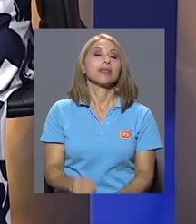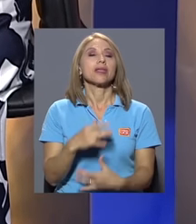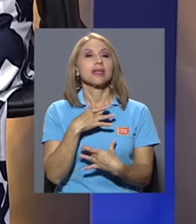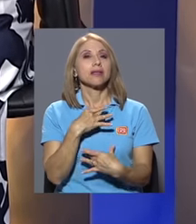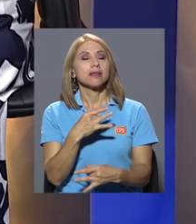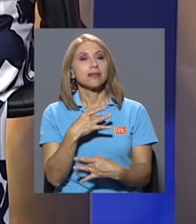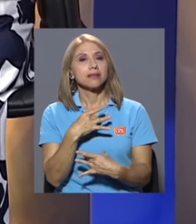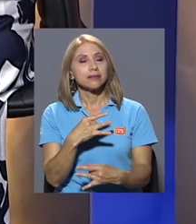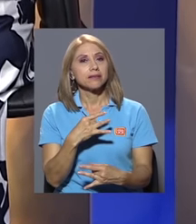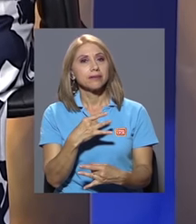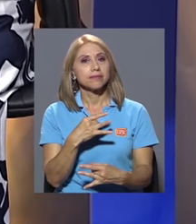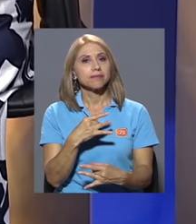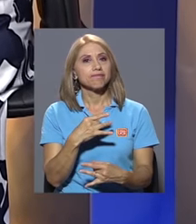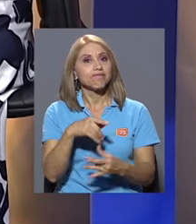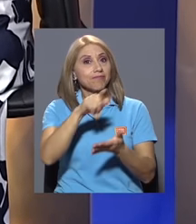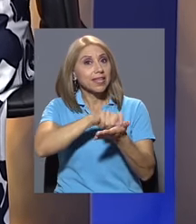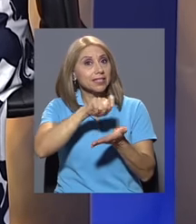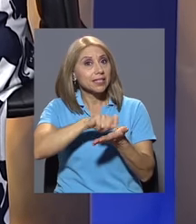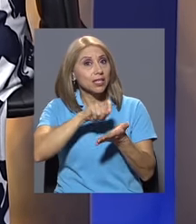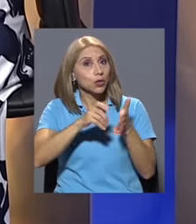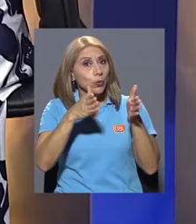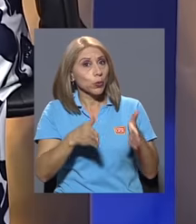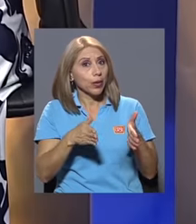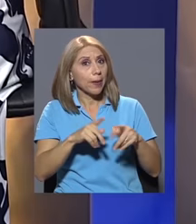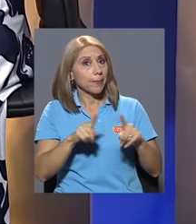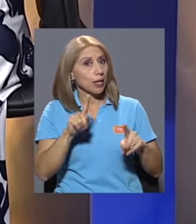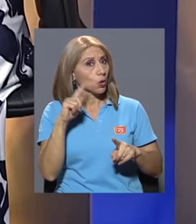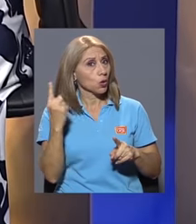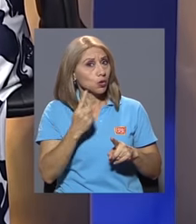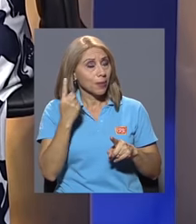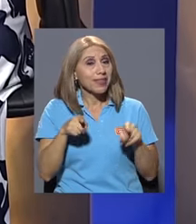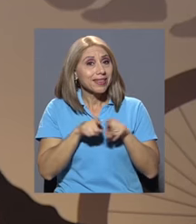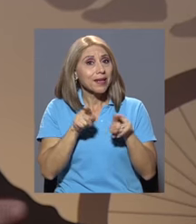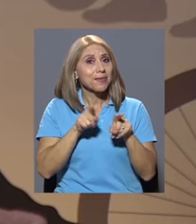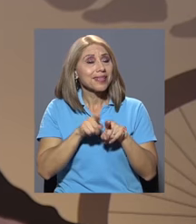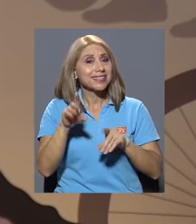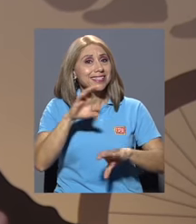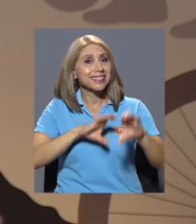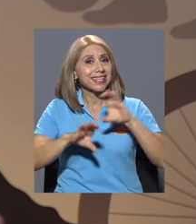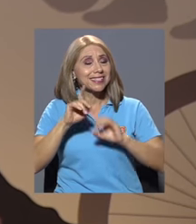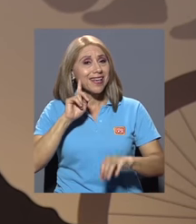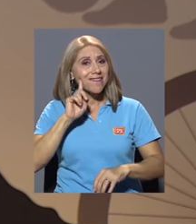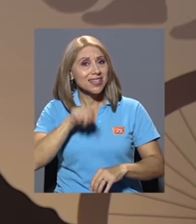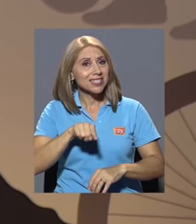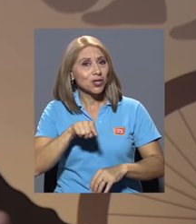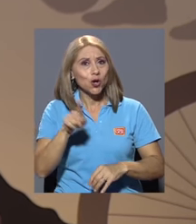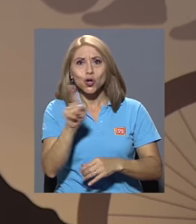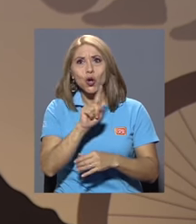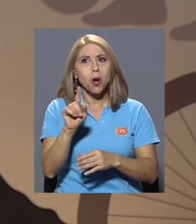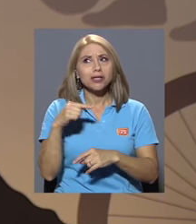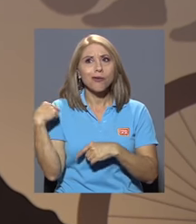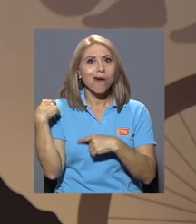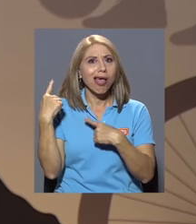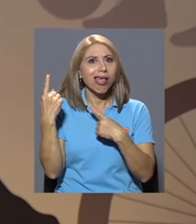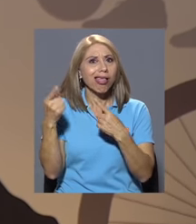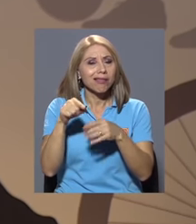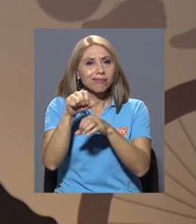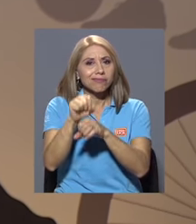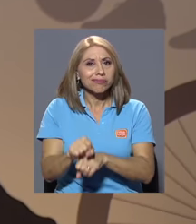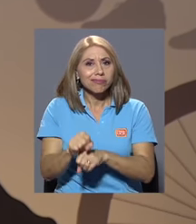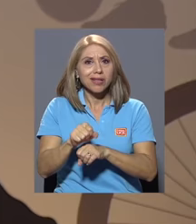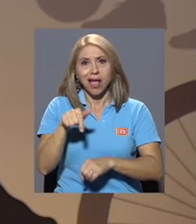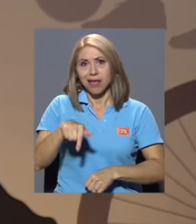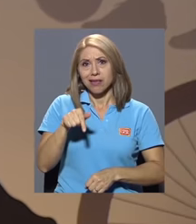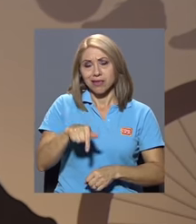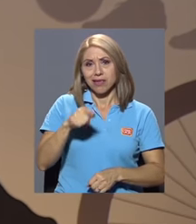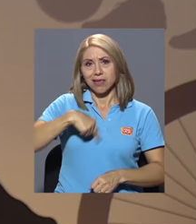Interesante escritora, pero no solo escritora, sino de ciencia ficción, que no es como tan algo tan común, por lo menos en nuestro país.